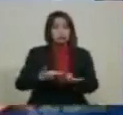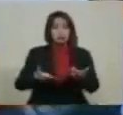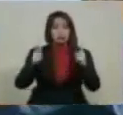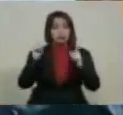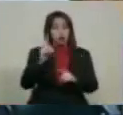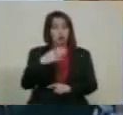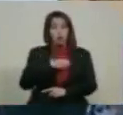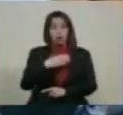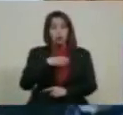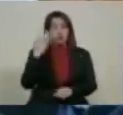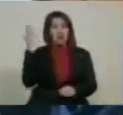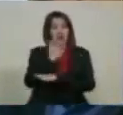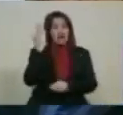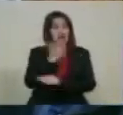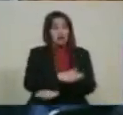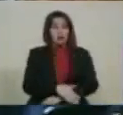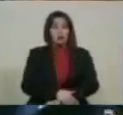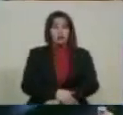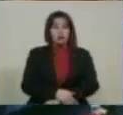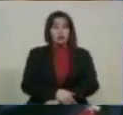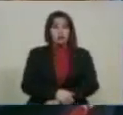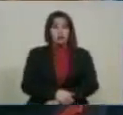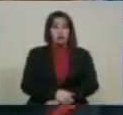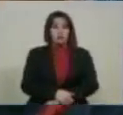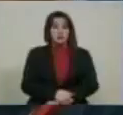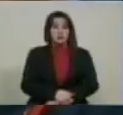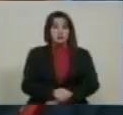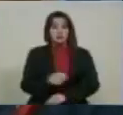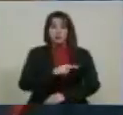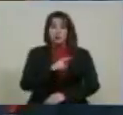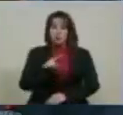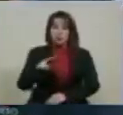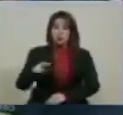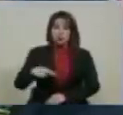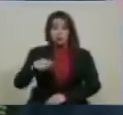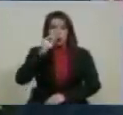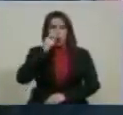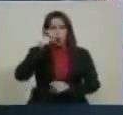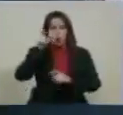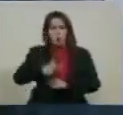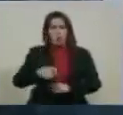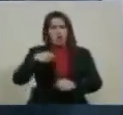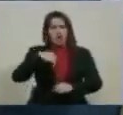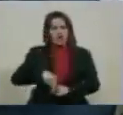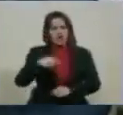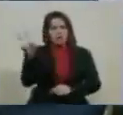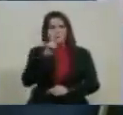Los primeros que tenemos que enfrentar la violencia contra la mujer somos los hombres aquí en Venezuela.